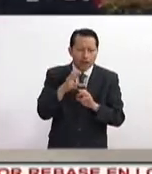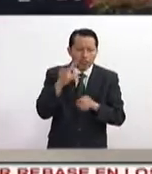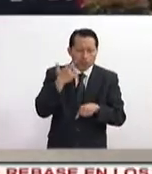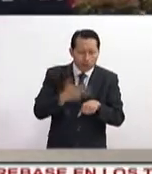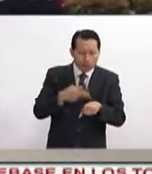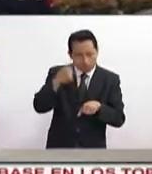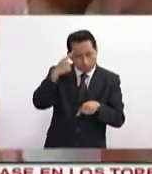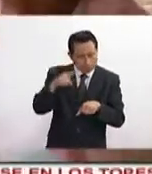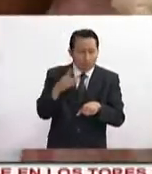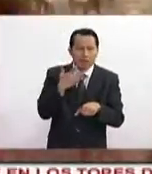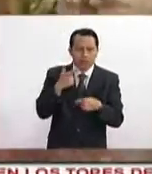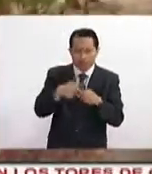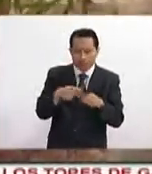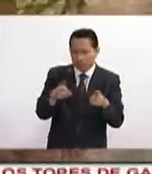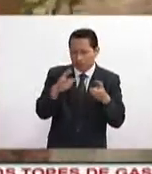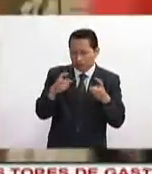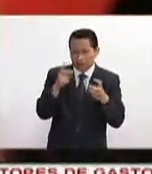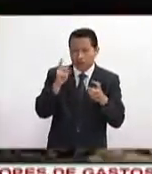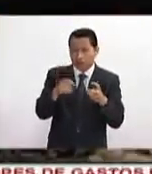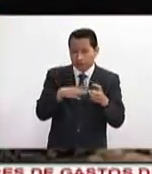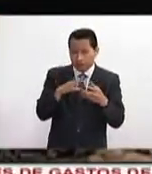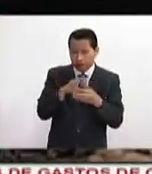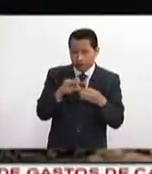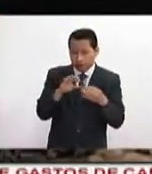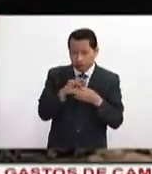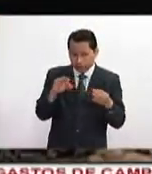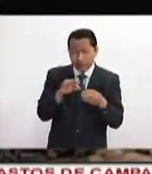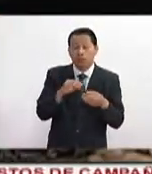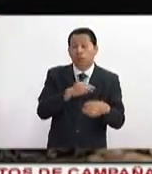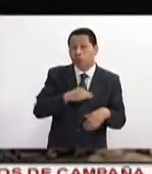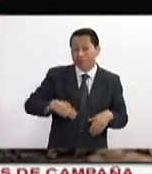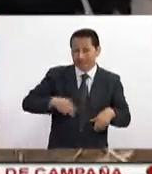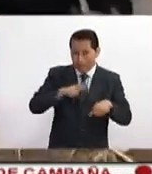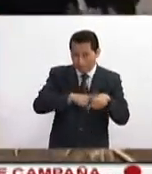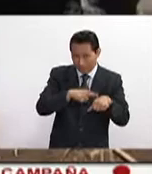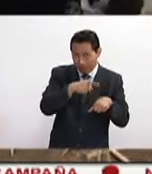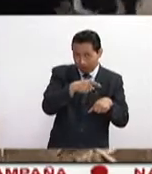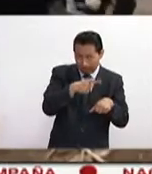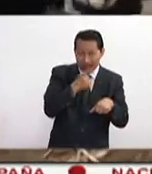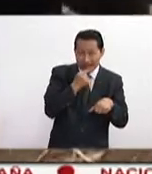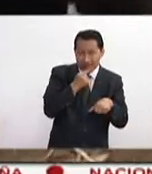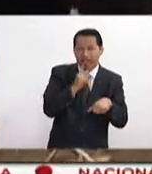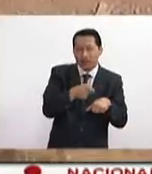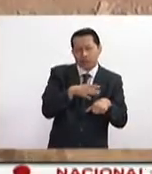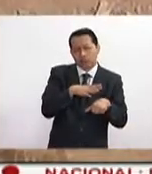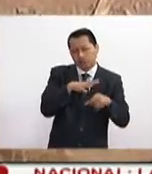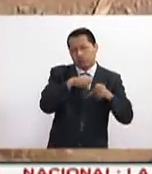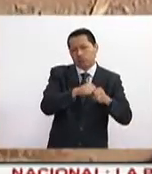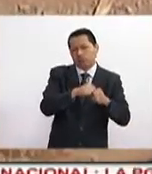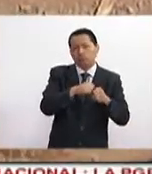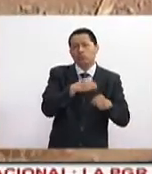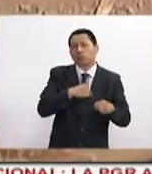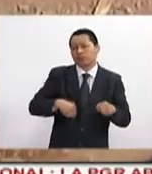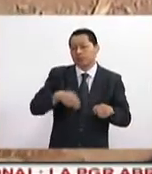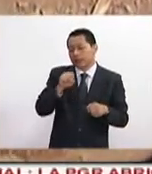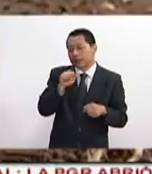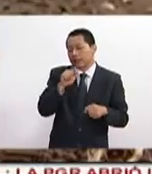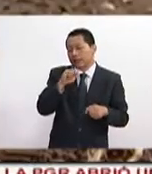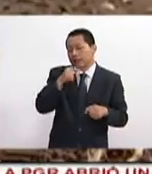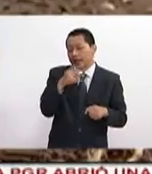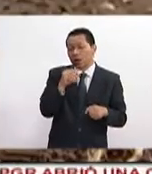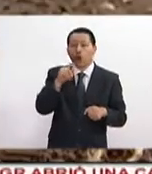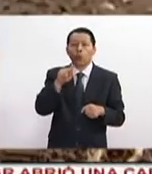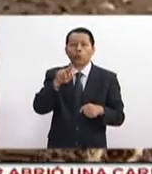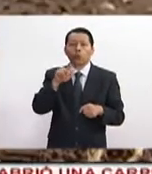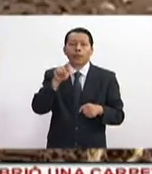de combustible. De acuerdo con un reporte, los elementos municipales fueron aprehendidos durante un operativo en el municipio de Santiago